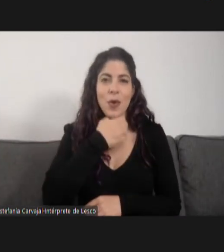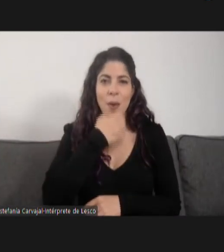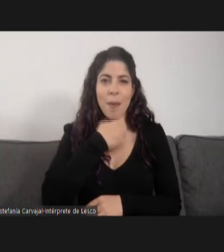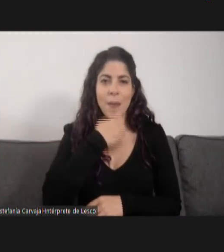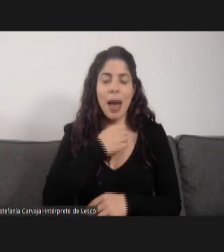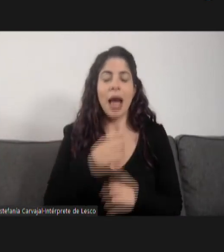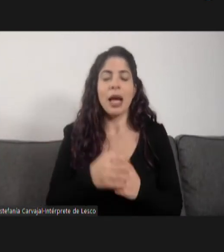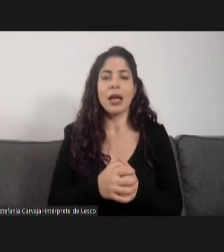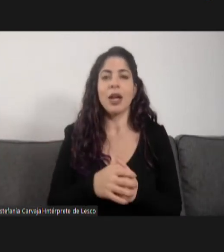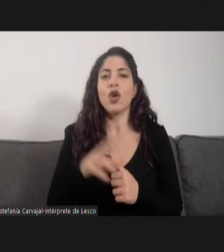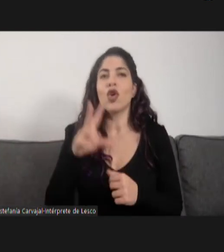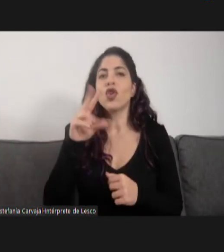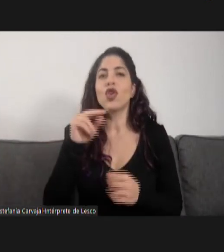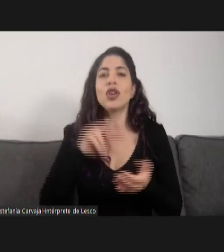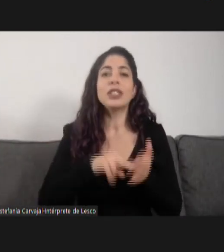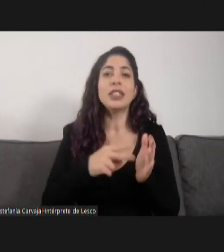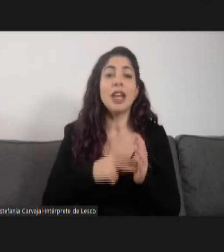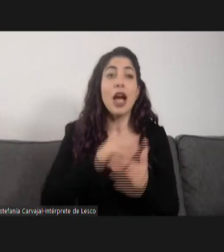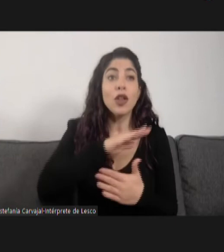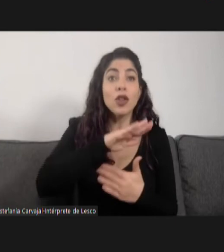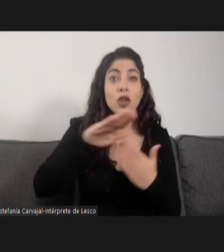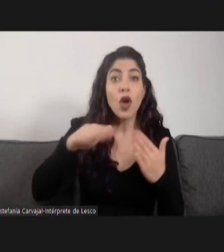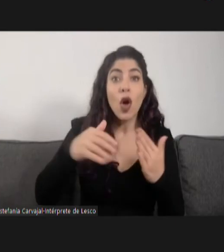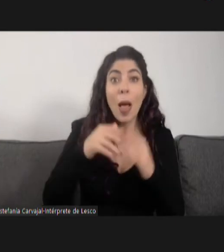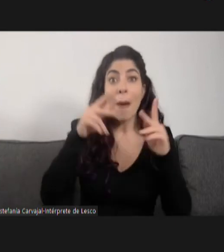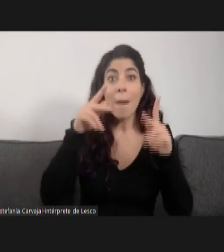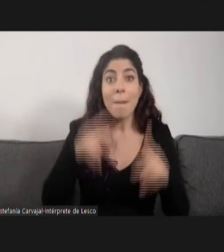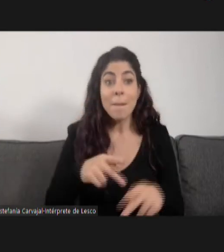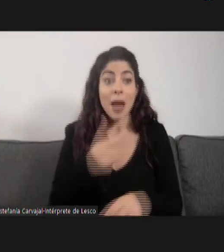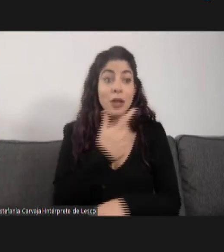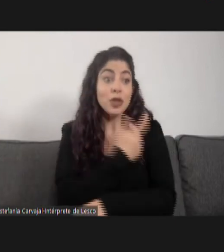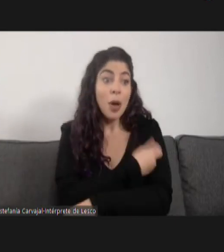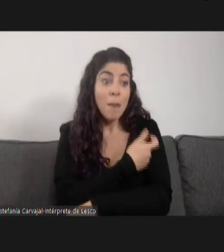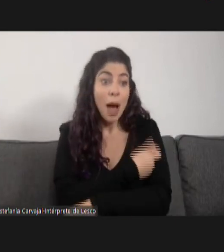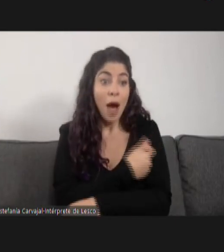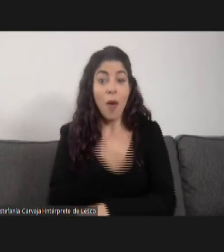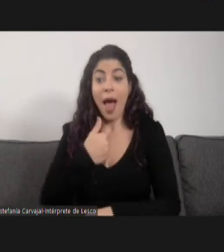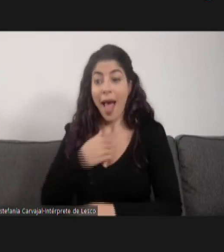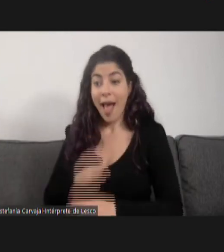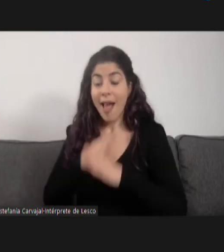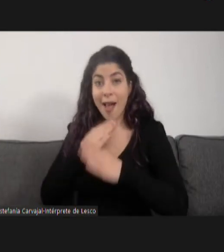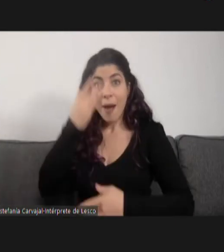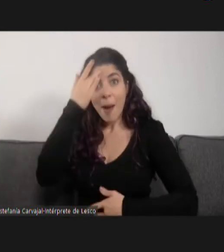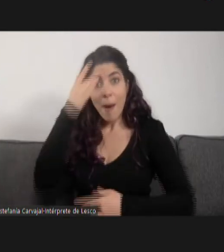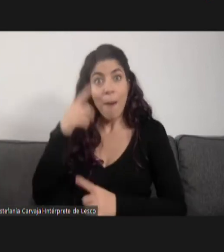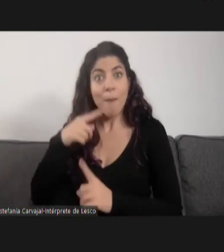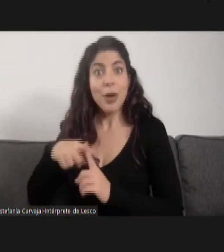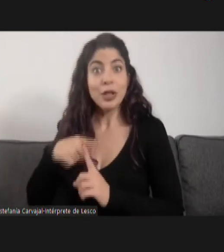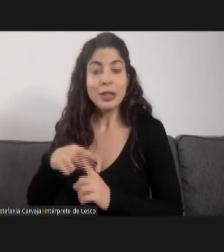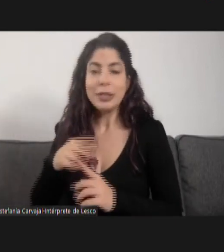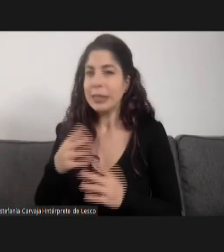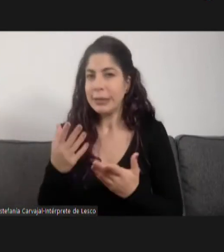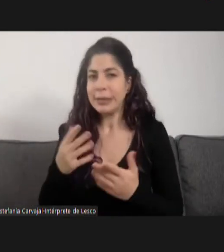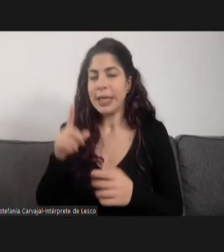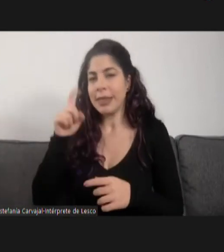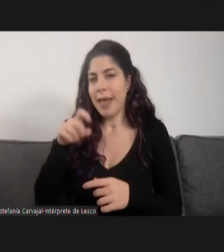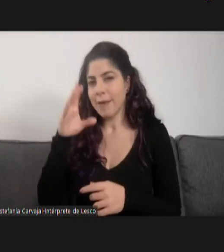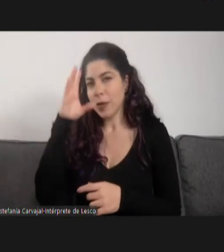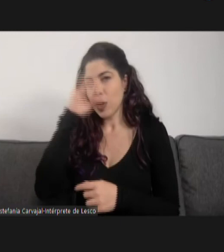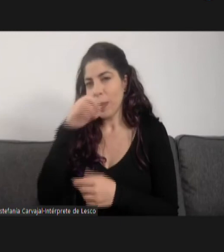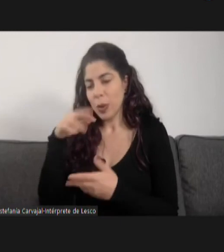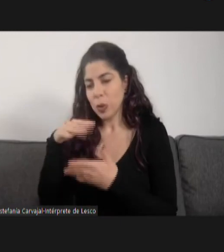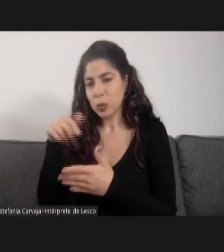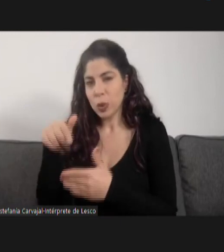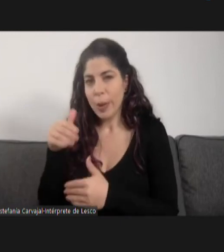no es tampoco que todas las personas que se vacunan van a tener positividad por anticuerpos, pero todo eso se tiene que considerar en ese protocolo. Pero